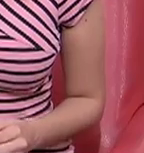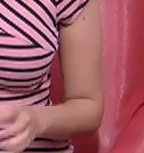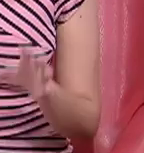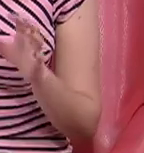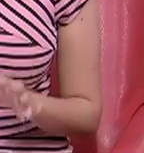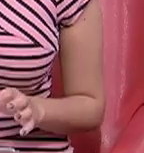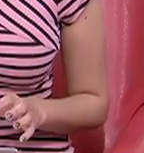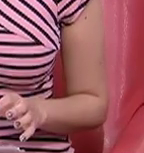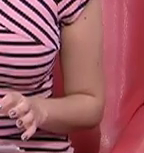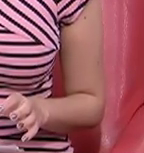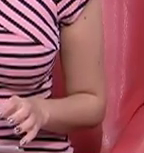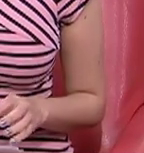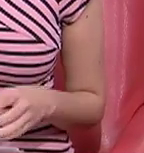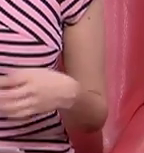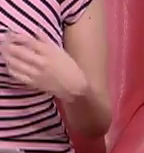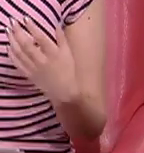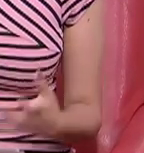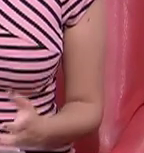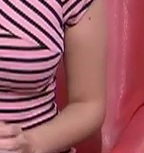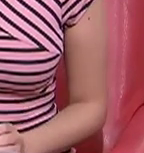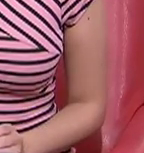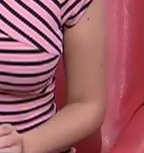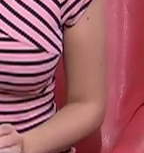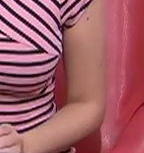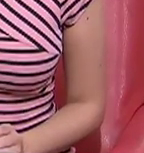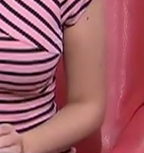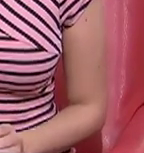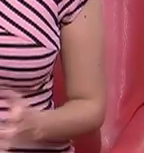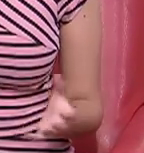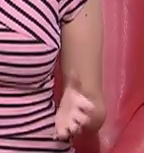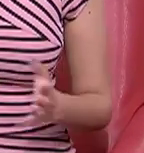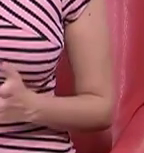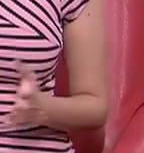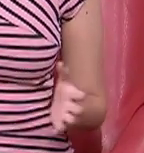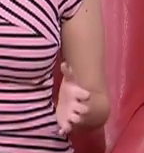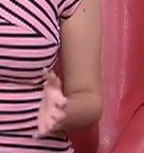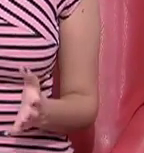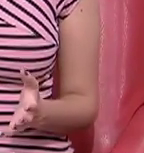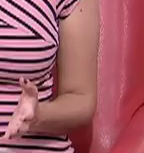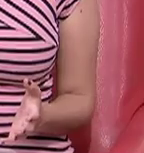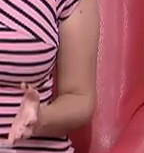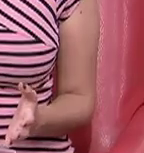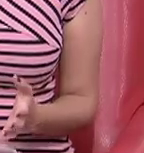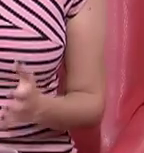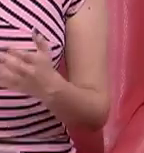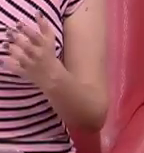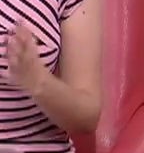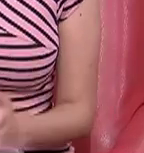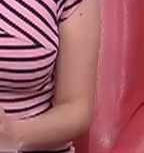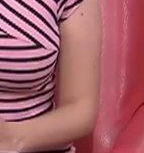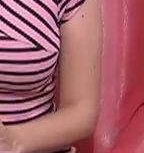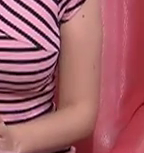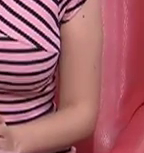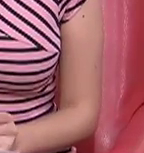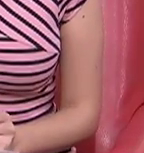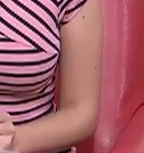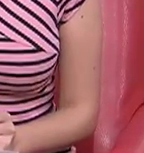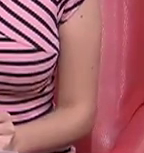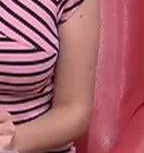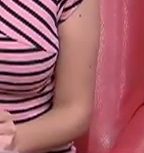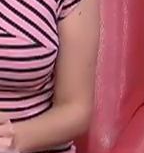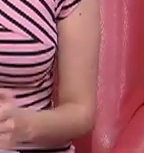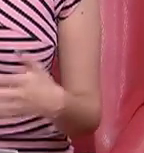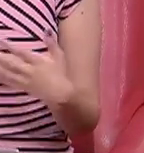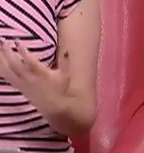adicional podría obligar a la NASA a obtener una nueva autorización del Congreso estadounidense, lo cual le podría traer nuevos problemas. La nueva ventana de lanzamiento, según